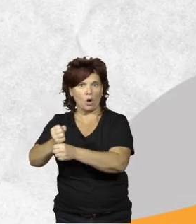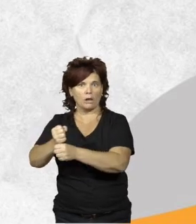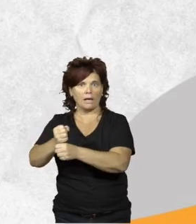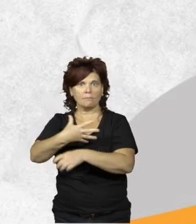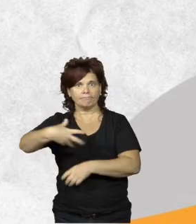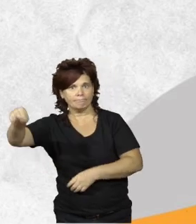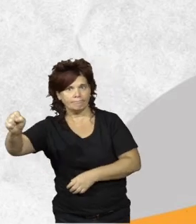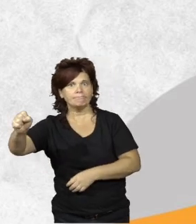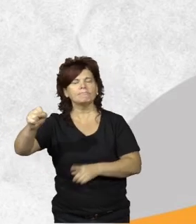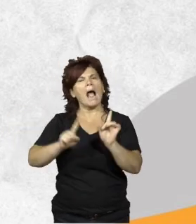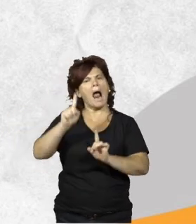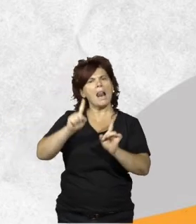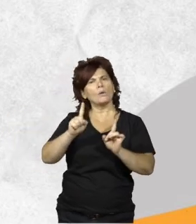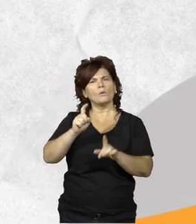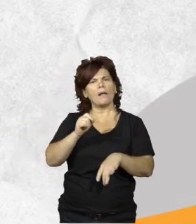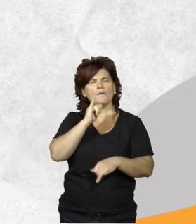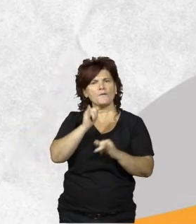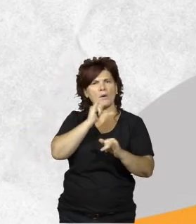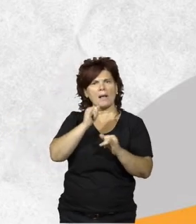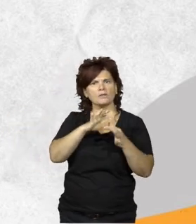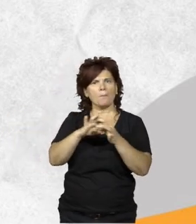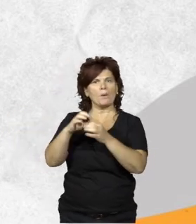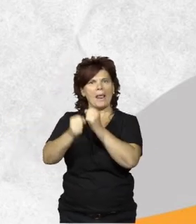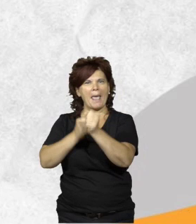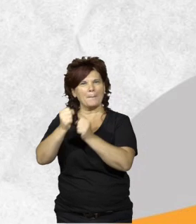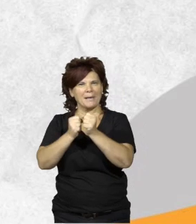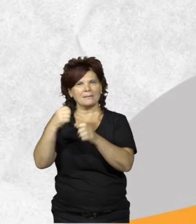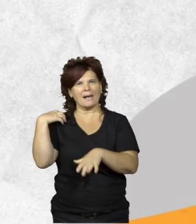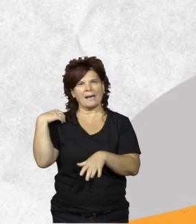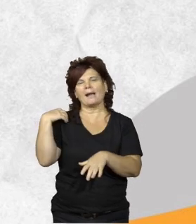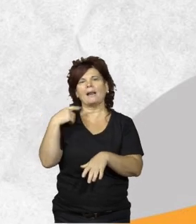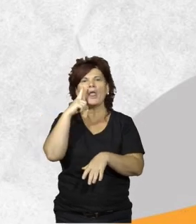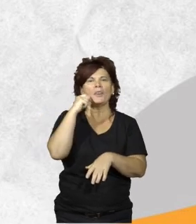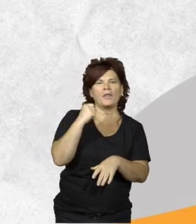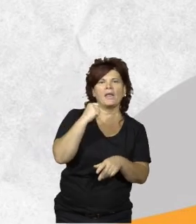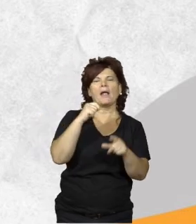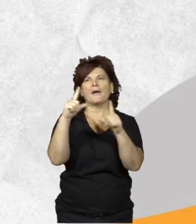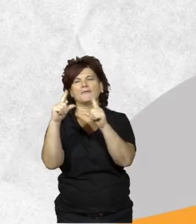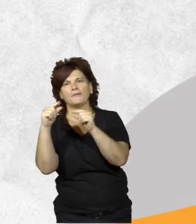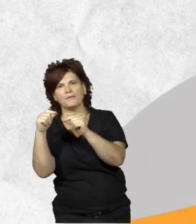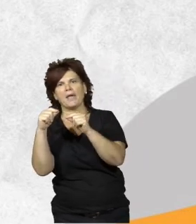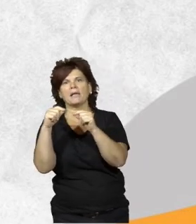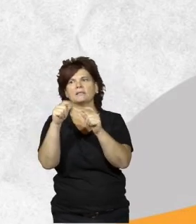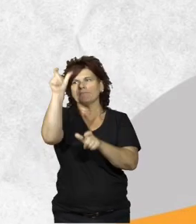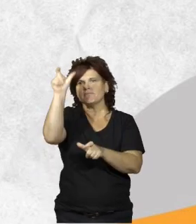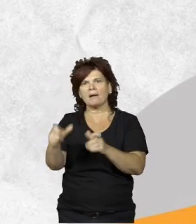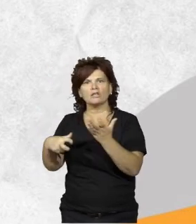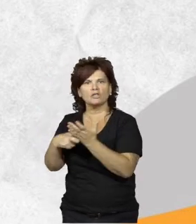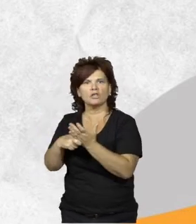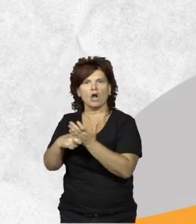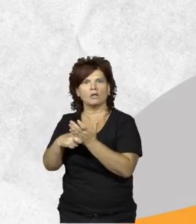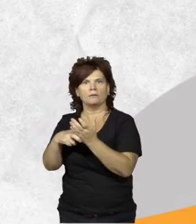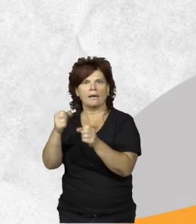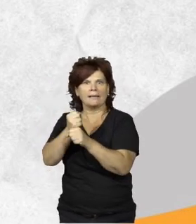tenemos algunos datos de la empresa generales, bueno, el día, fecha, ¿no? Bueno, los inspectores actuantes, el recorrido que